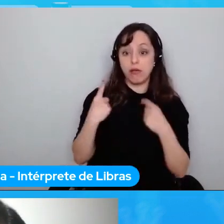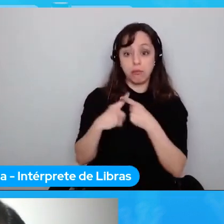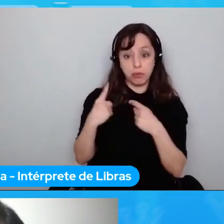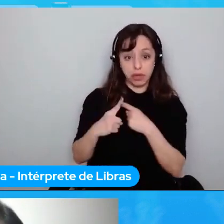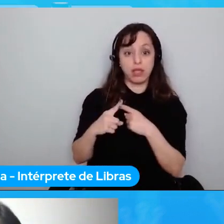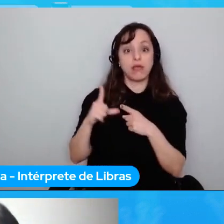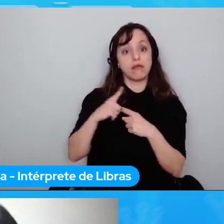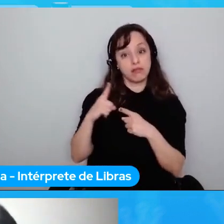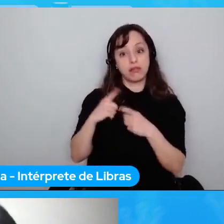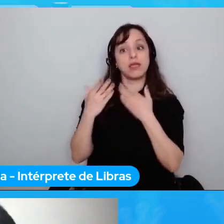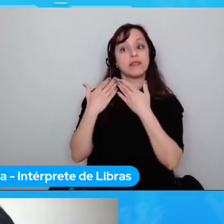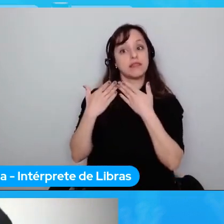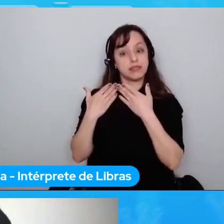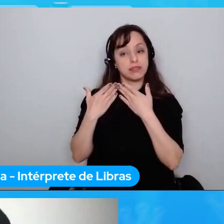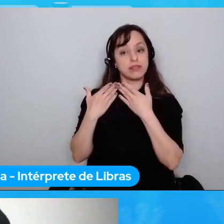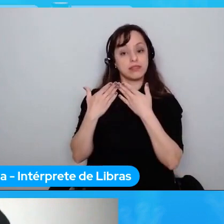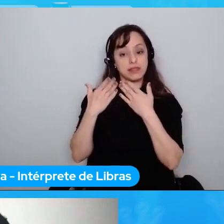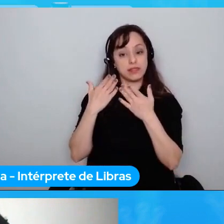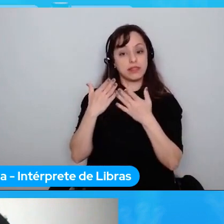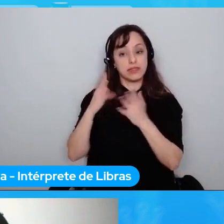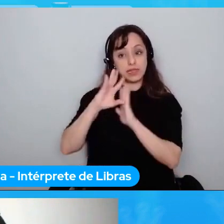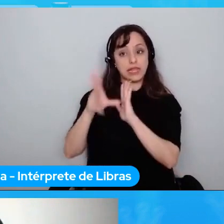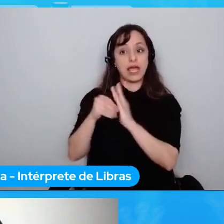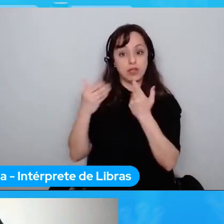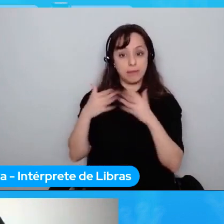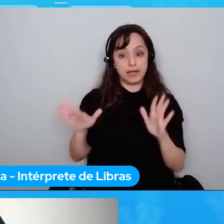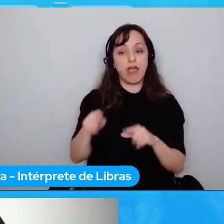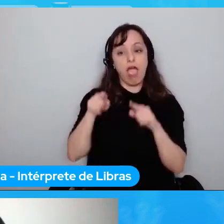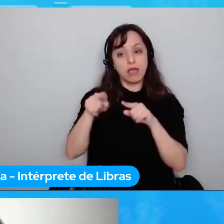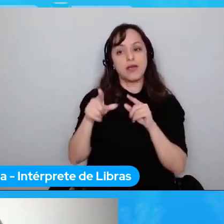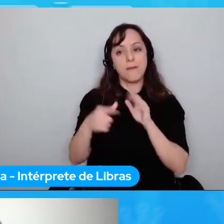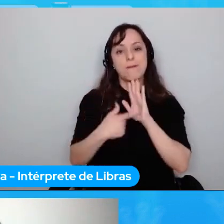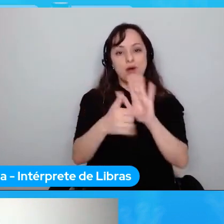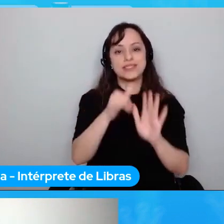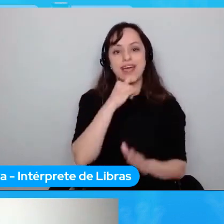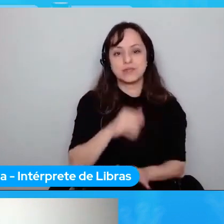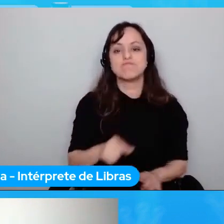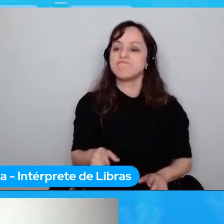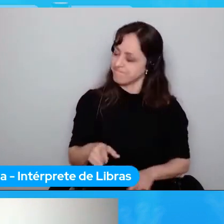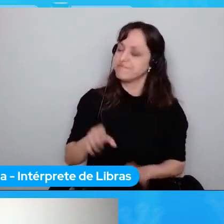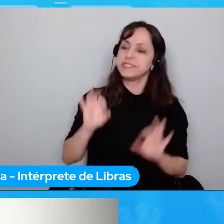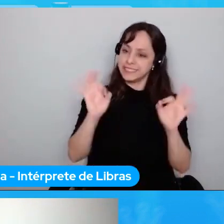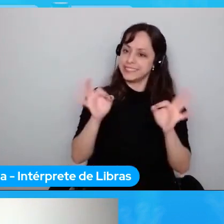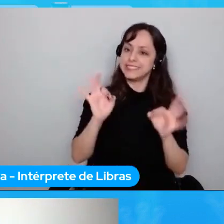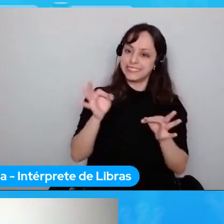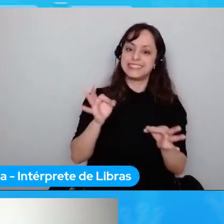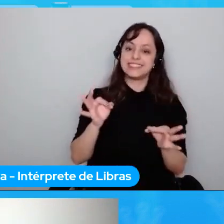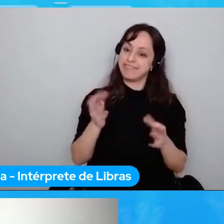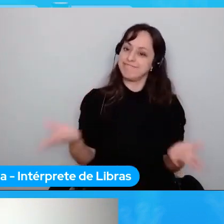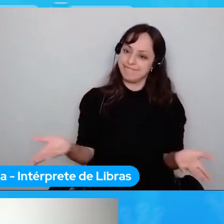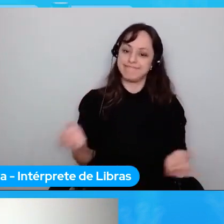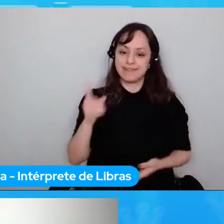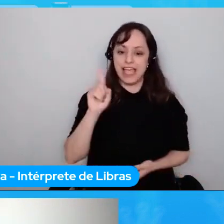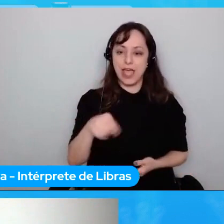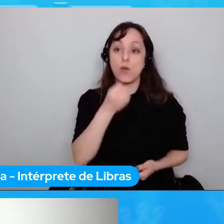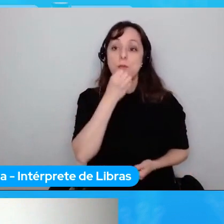abiertos. Creo que está haciendo una afirmación, exactamente. Sí, ahí. Un buen ejemplo, claro. Uh-huh.